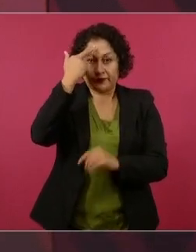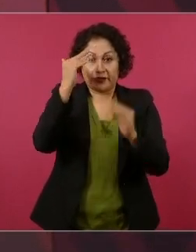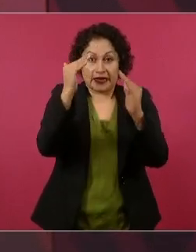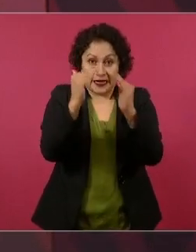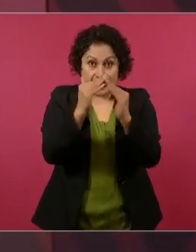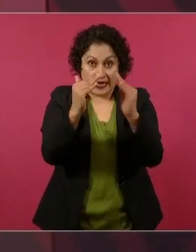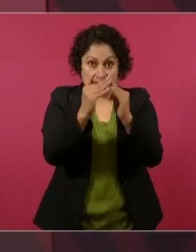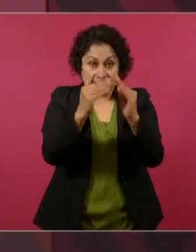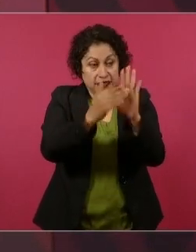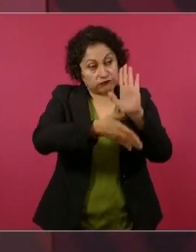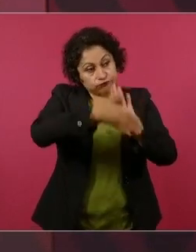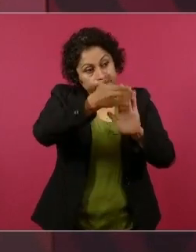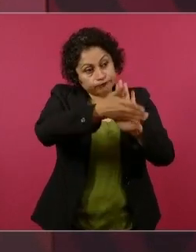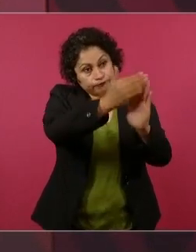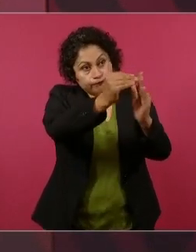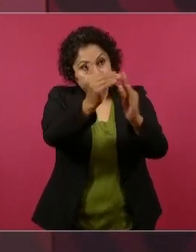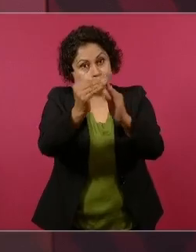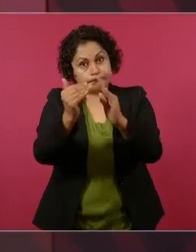los pobres